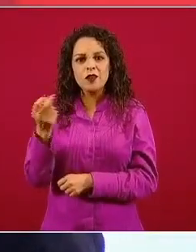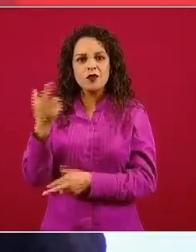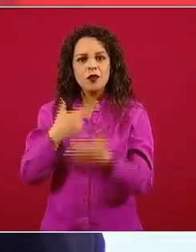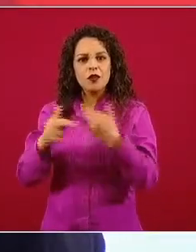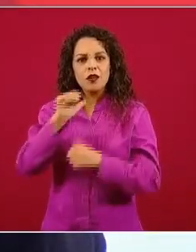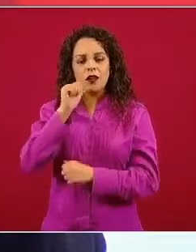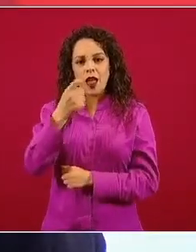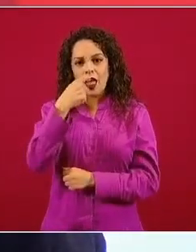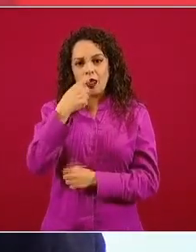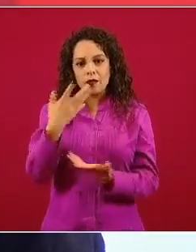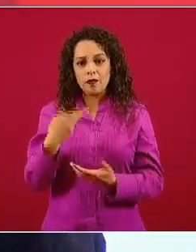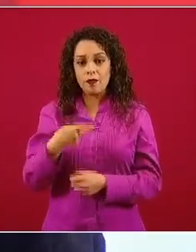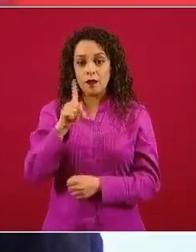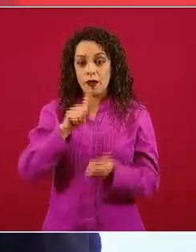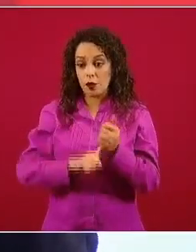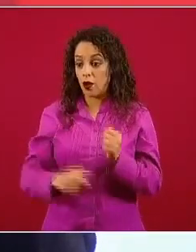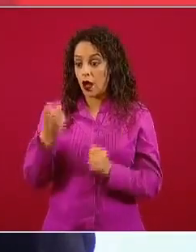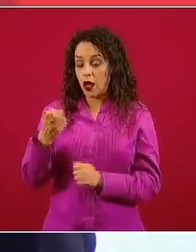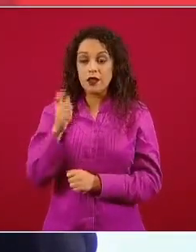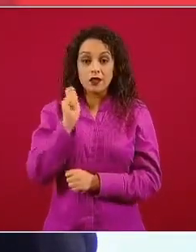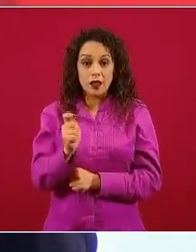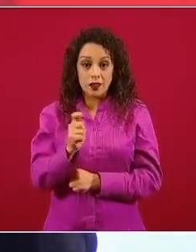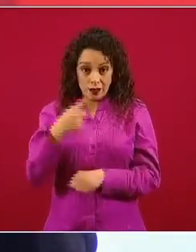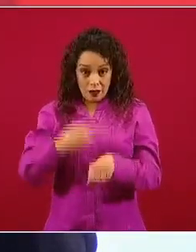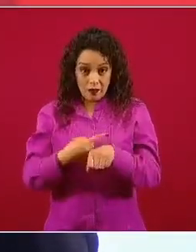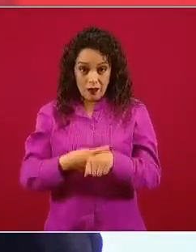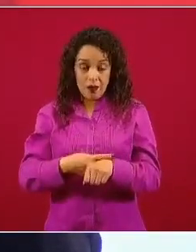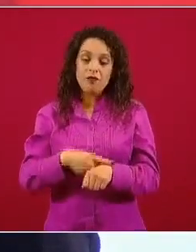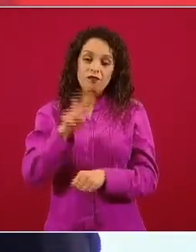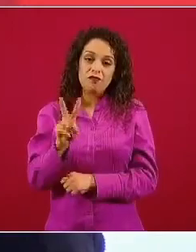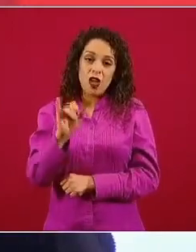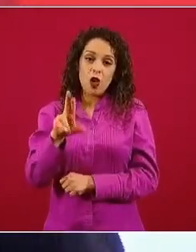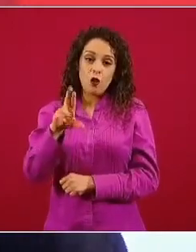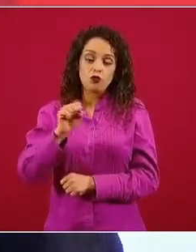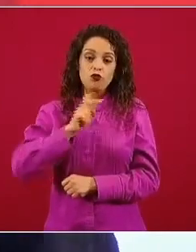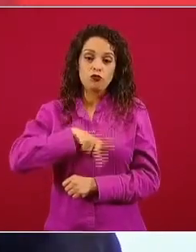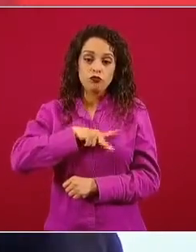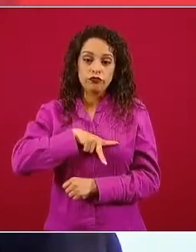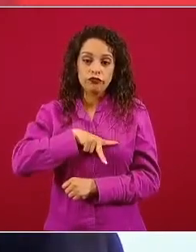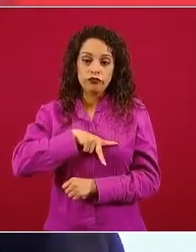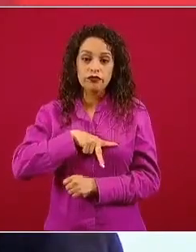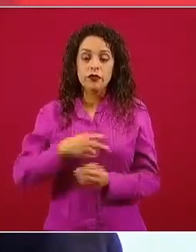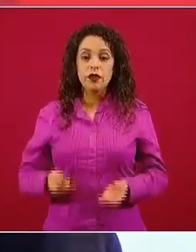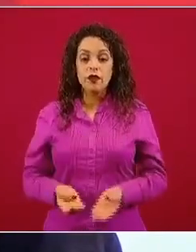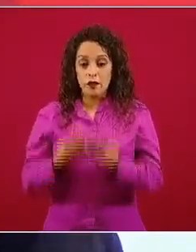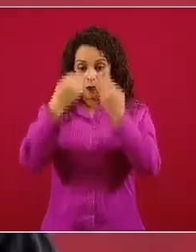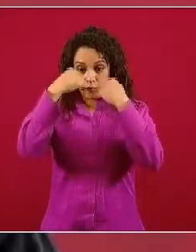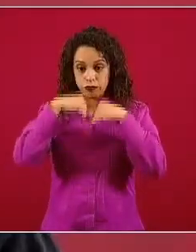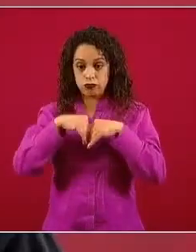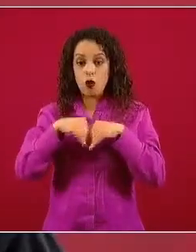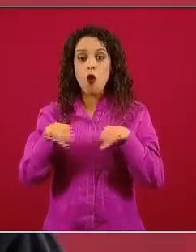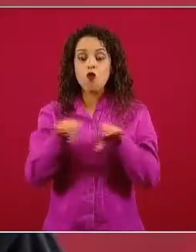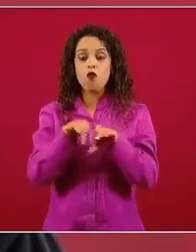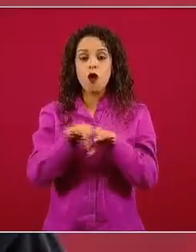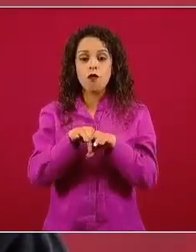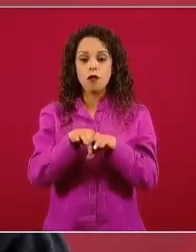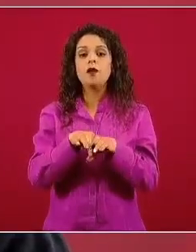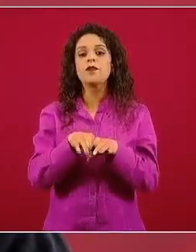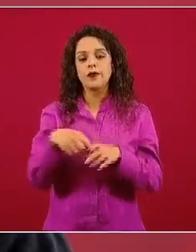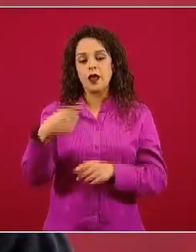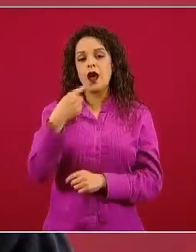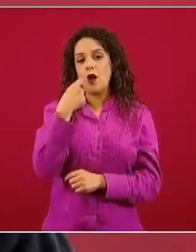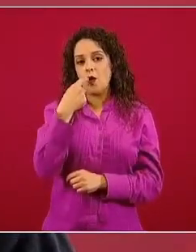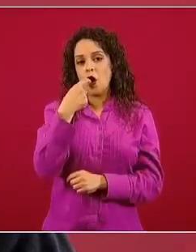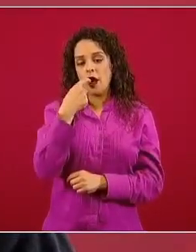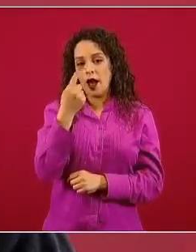un microorganismo, que en este caso es un virus, que su puerta de entrada hacia las vías respiratorias son precisamente la boca,